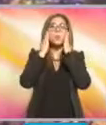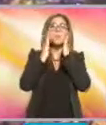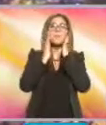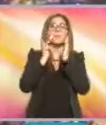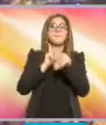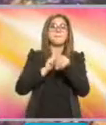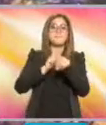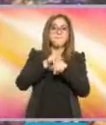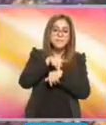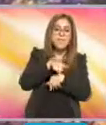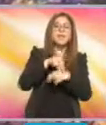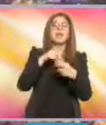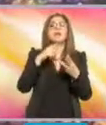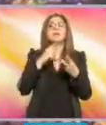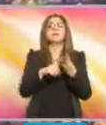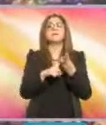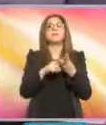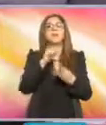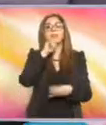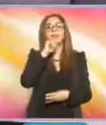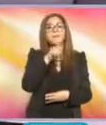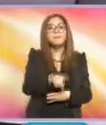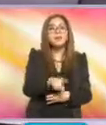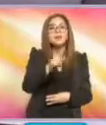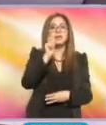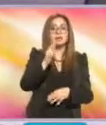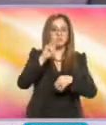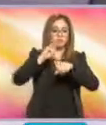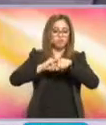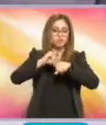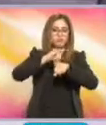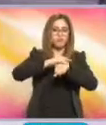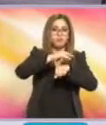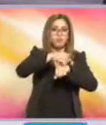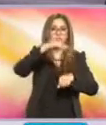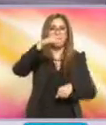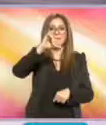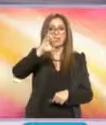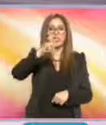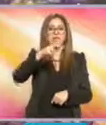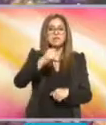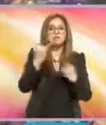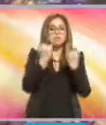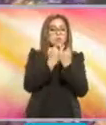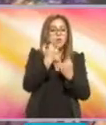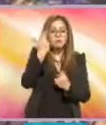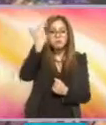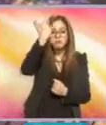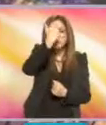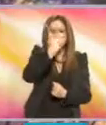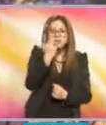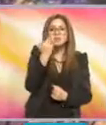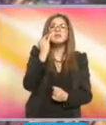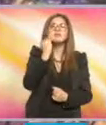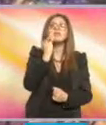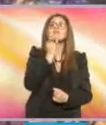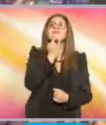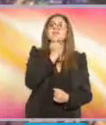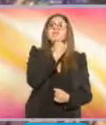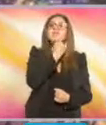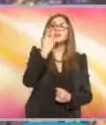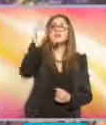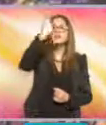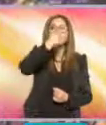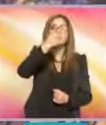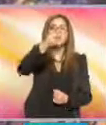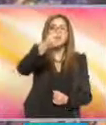el soporte de la piel, y por supuesto también las manchas. Hay muchos estudios que también nos dicen que las manchas muchas veces nos hacen ver un poco